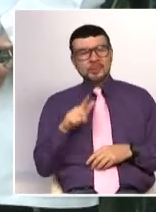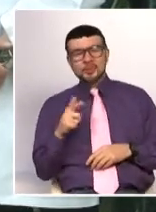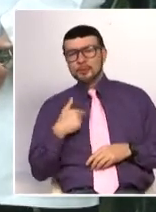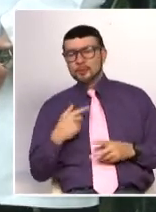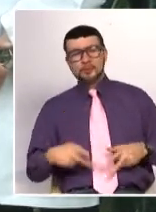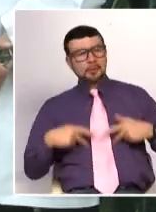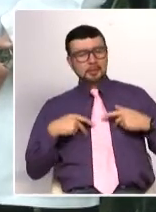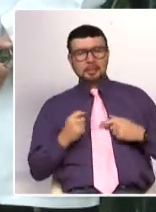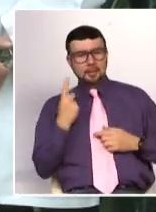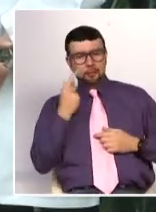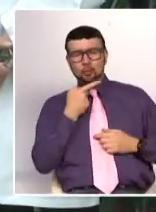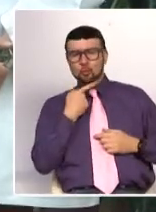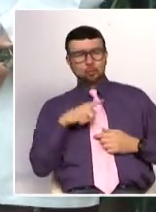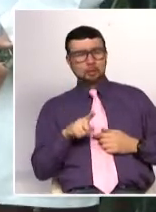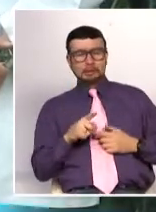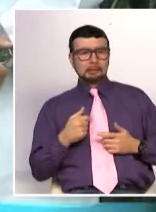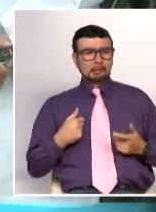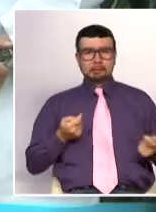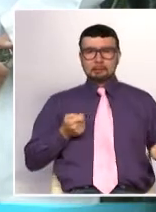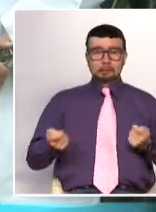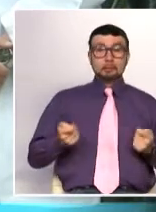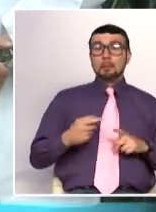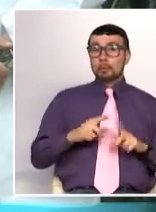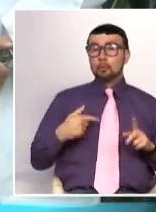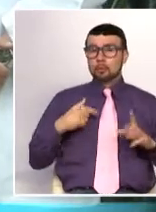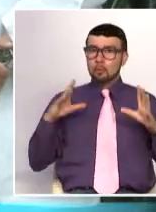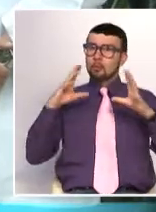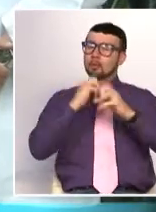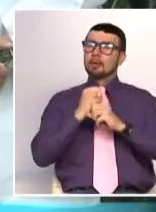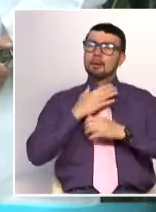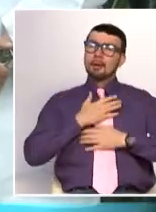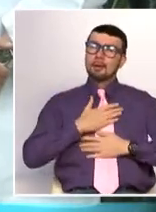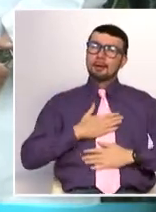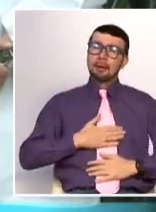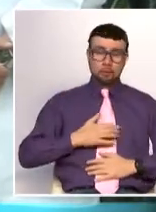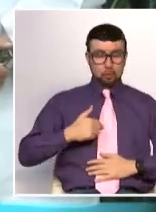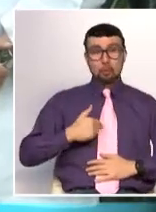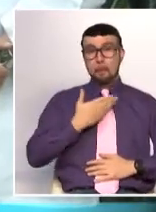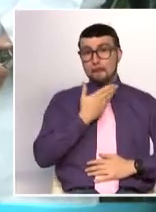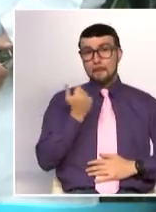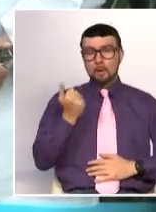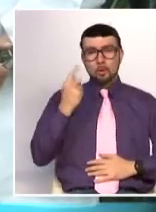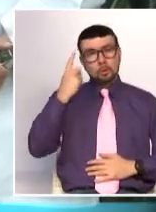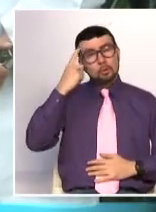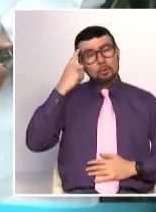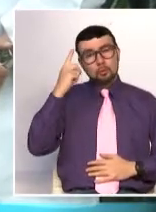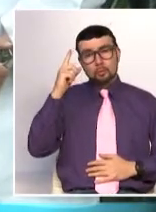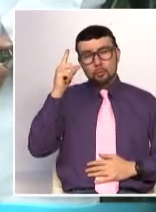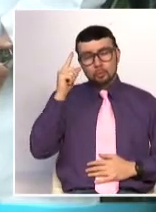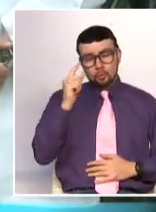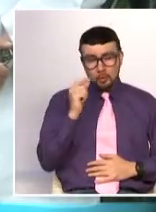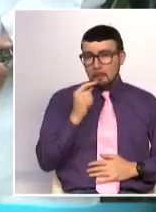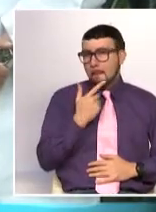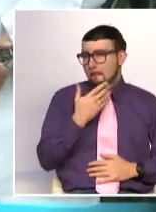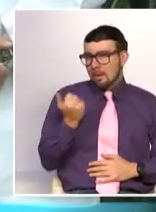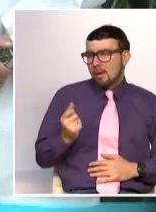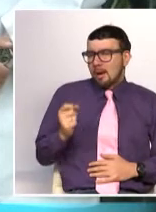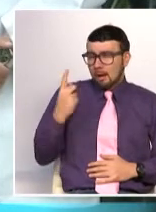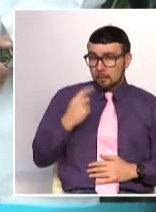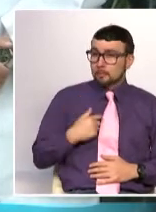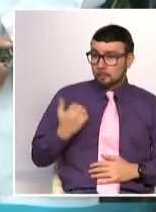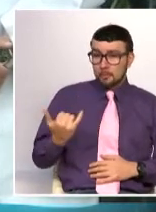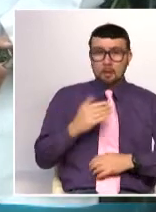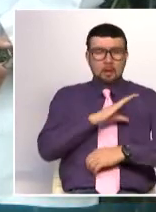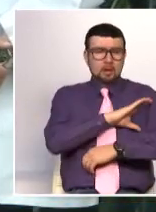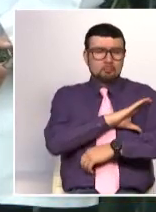vida además nos ayuda a relajarnos en la noche a tener una mejor calidad de sueño a que nuestra musculatura y demás